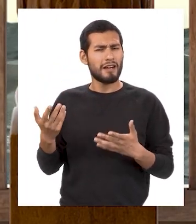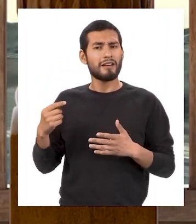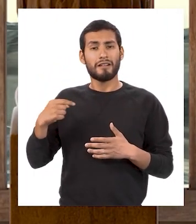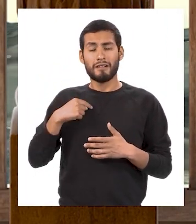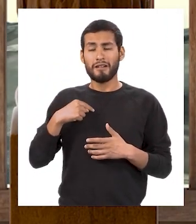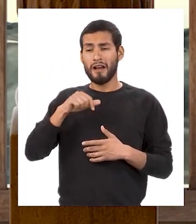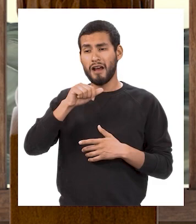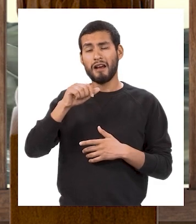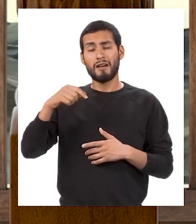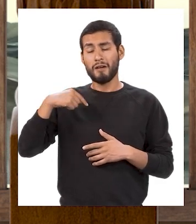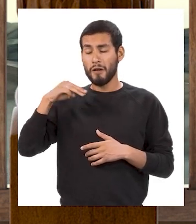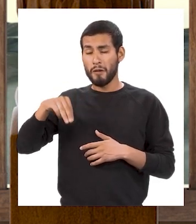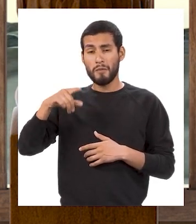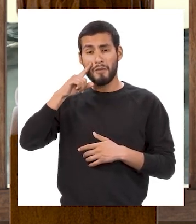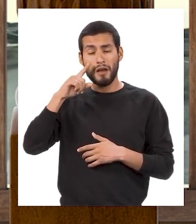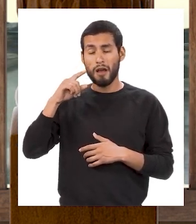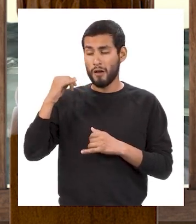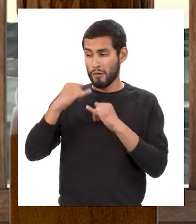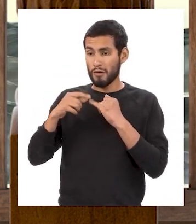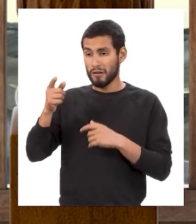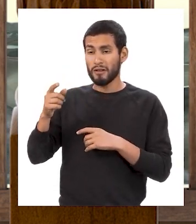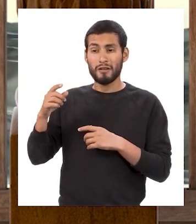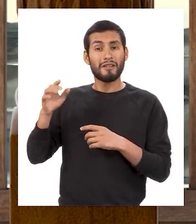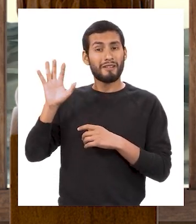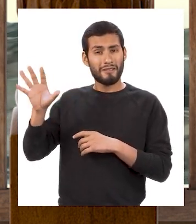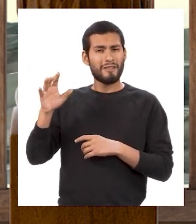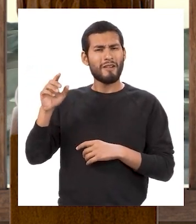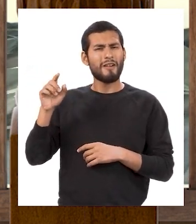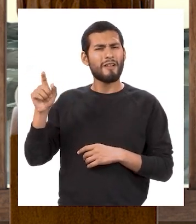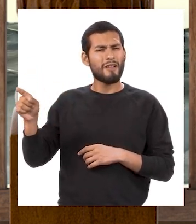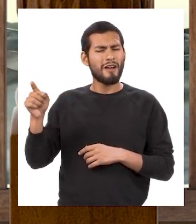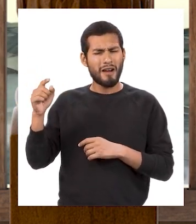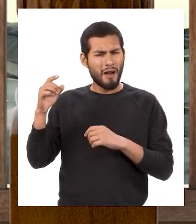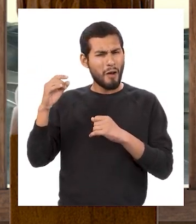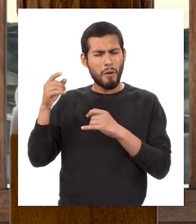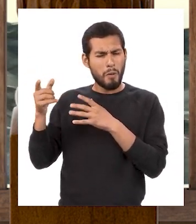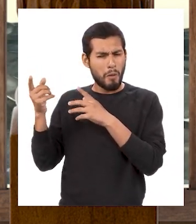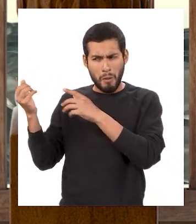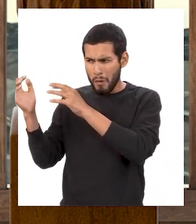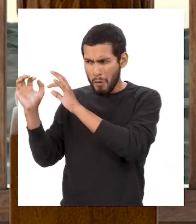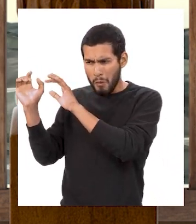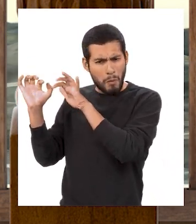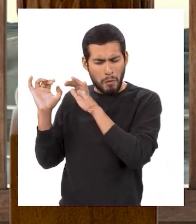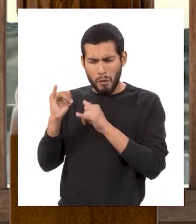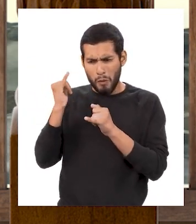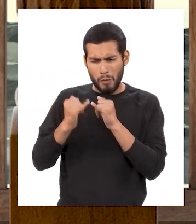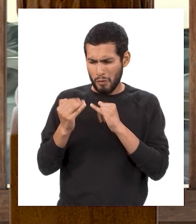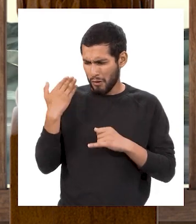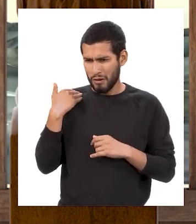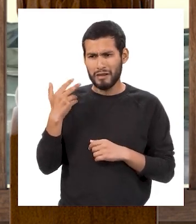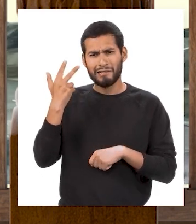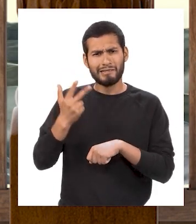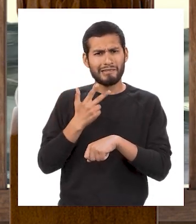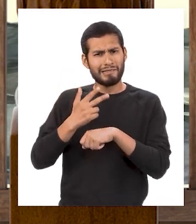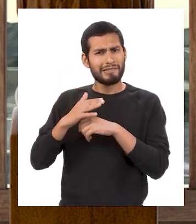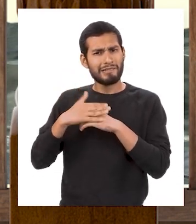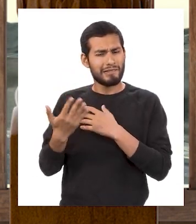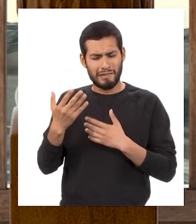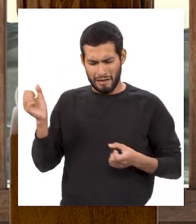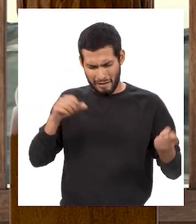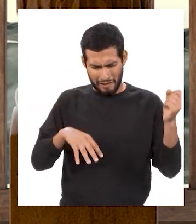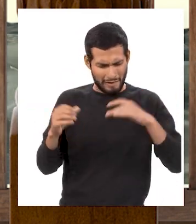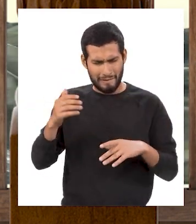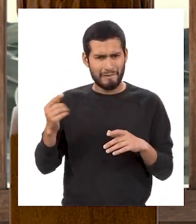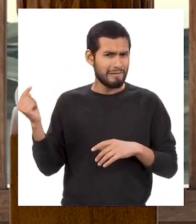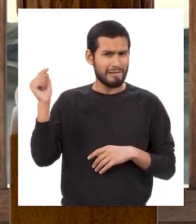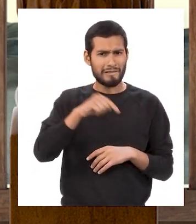decirle que miércoles último, contra toda costumbre del señor Fogg, volvió de su círculo social y 3 horas después